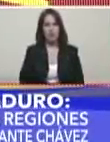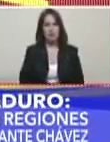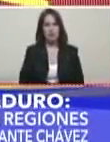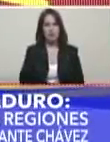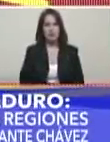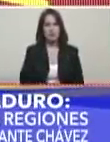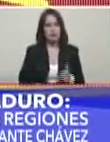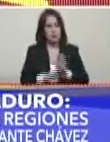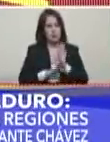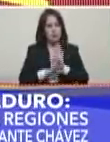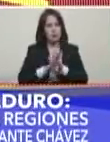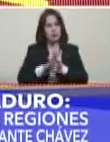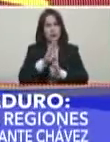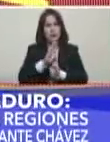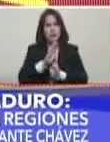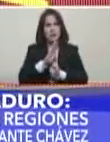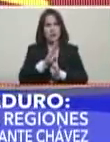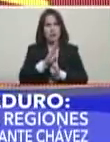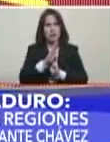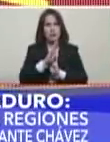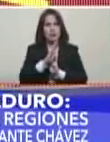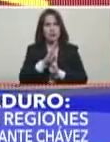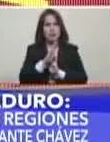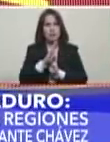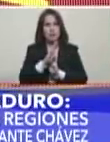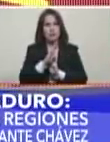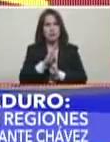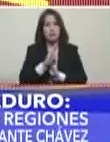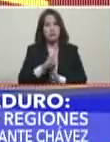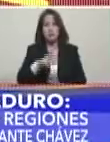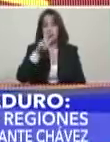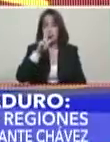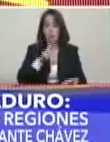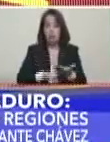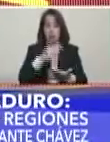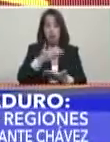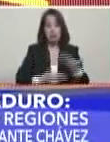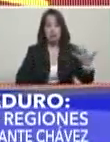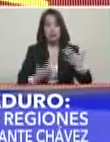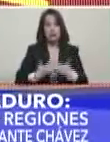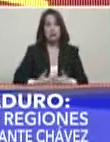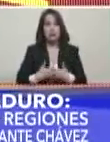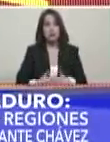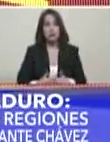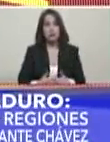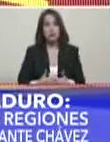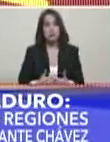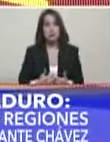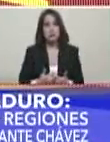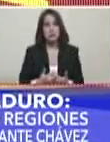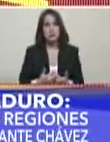crecer. Se somete la aprobación de la transferencia de la planta procesadora de